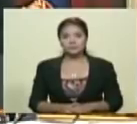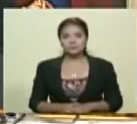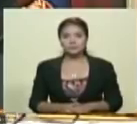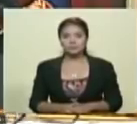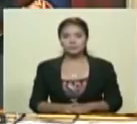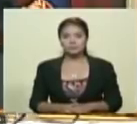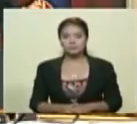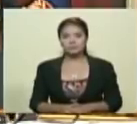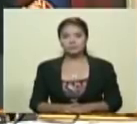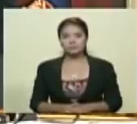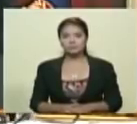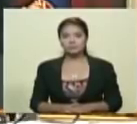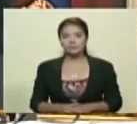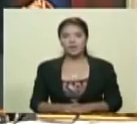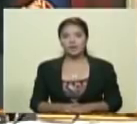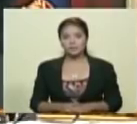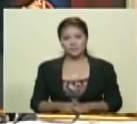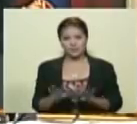Sobre un ring